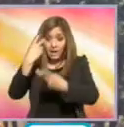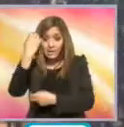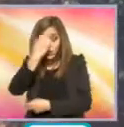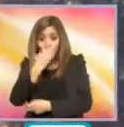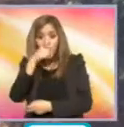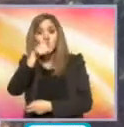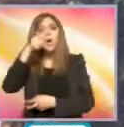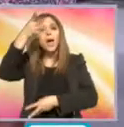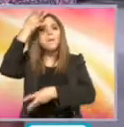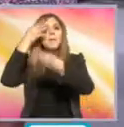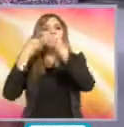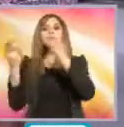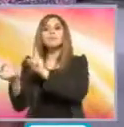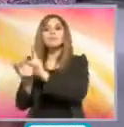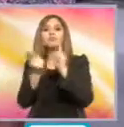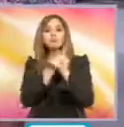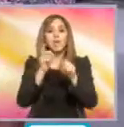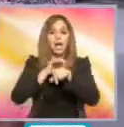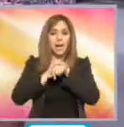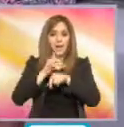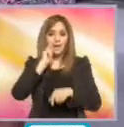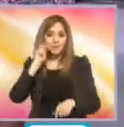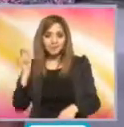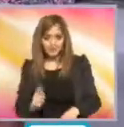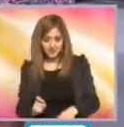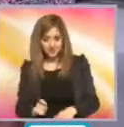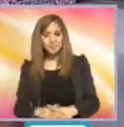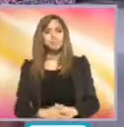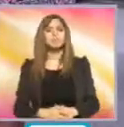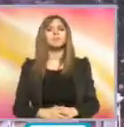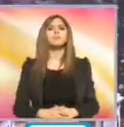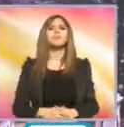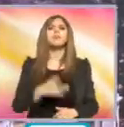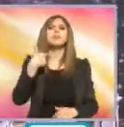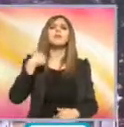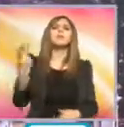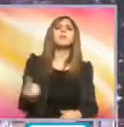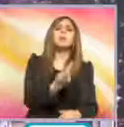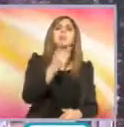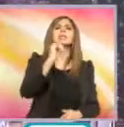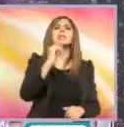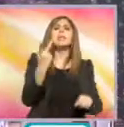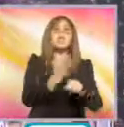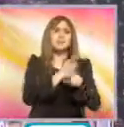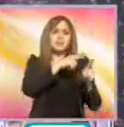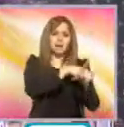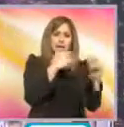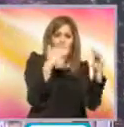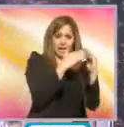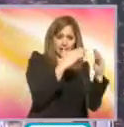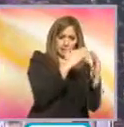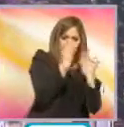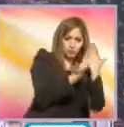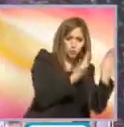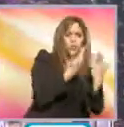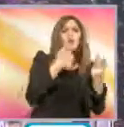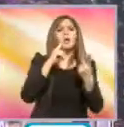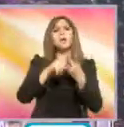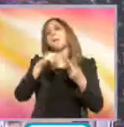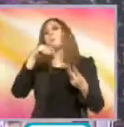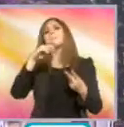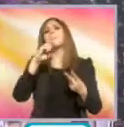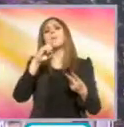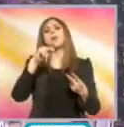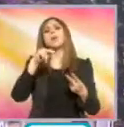escuela. pelearte. ¿Y qué pasa con todos estos nuevos sistemas? Como dice Liliana, está el homeschooling, pero bueno, está Montessori,